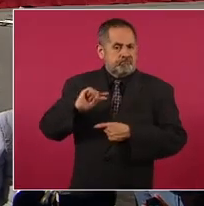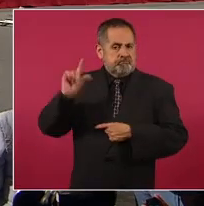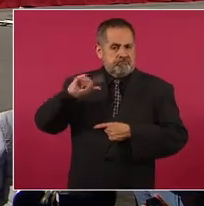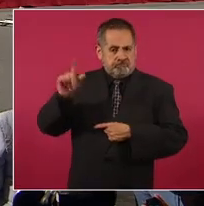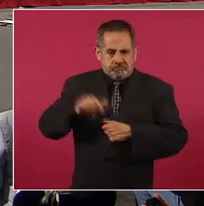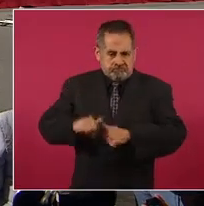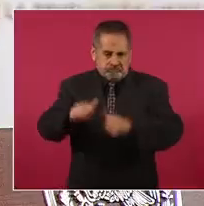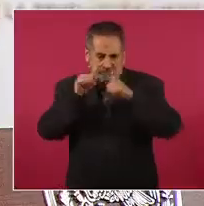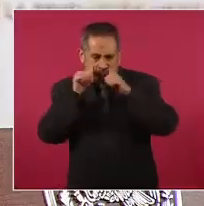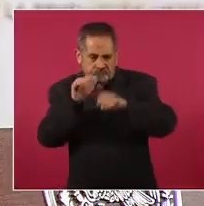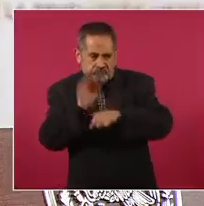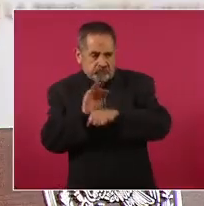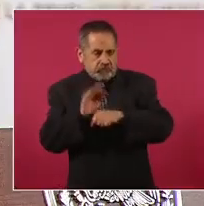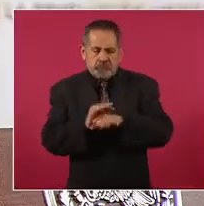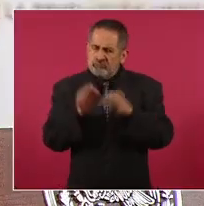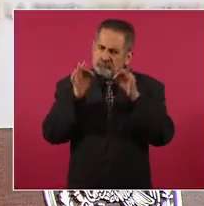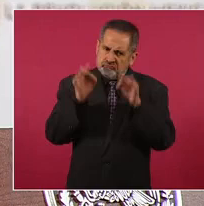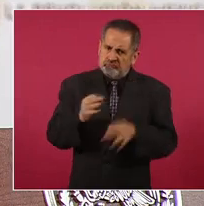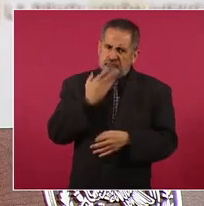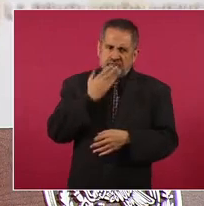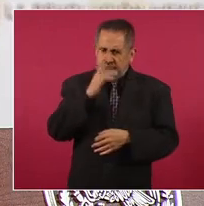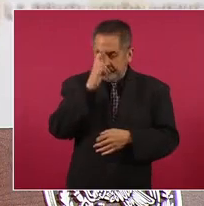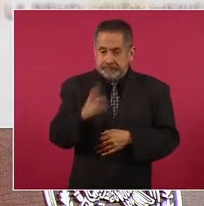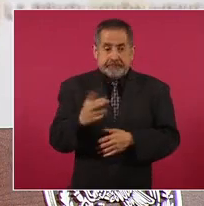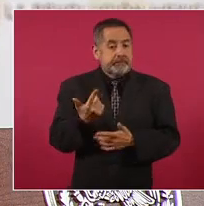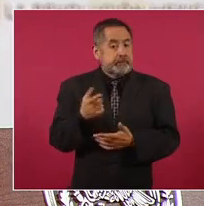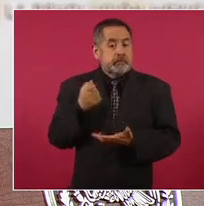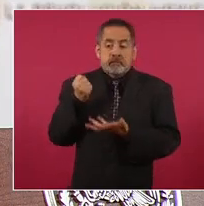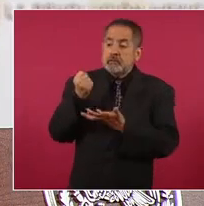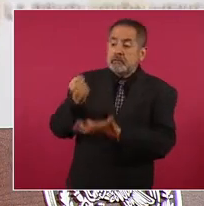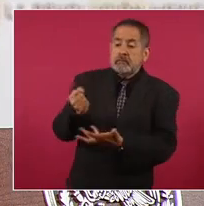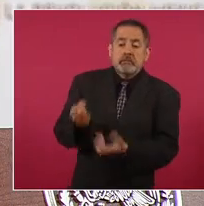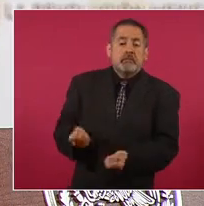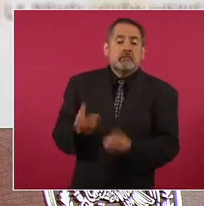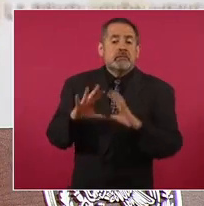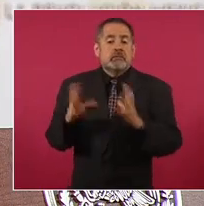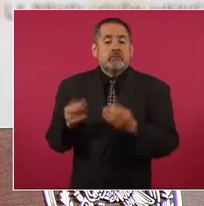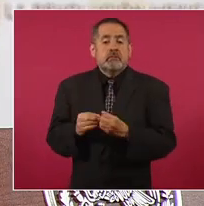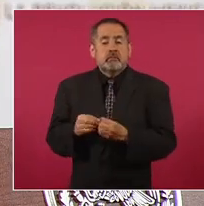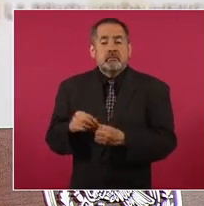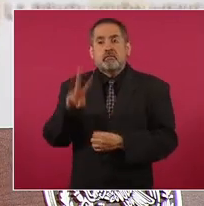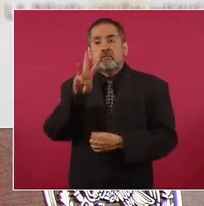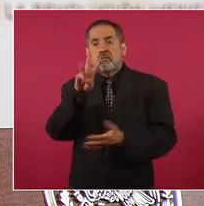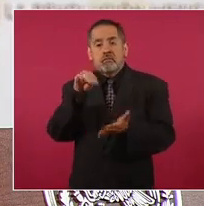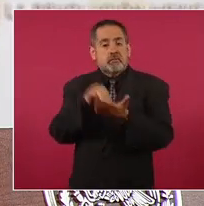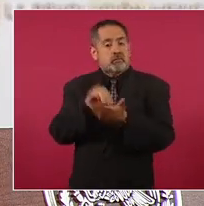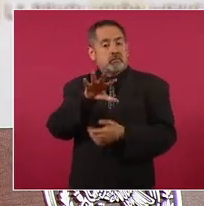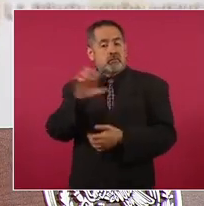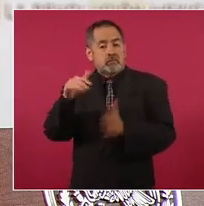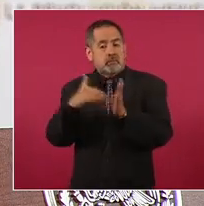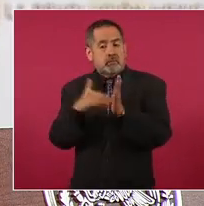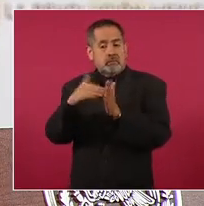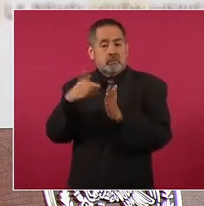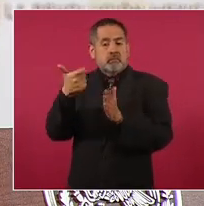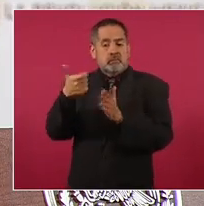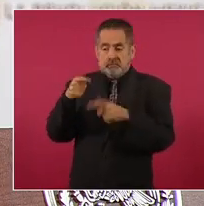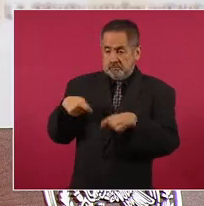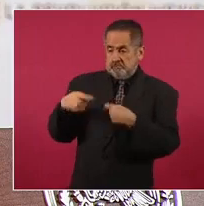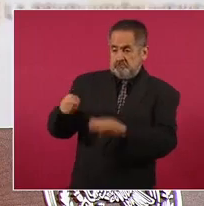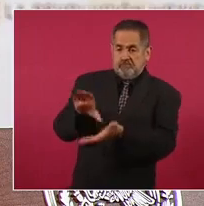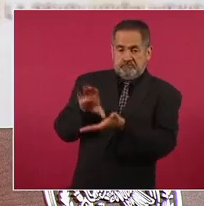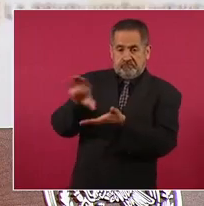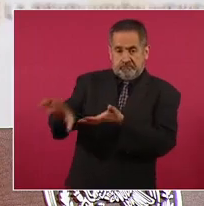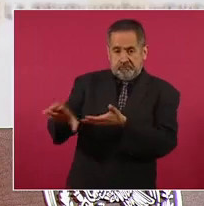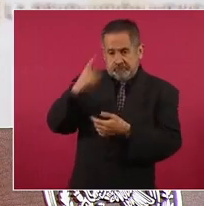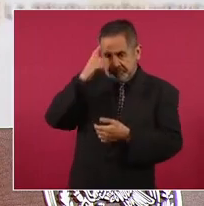instituciones dignas, y para ello se ha ejercido un presupuesto de más de 3.500 millones de pesos en